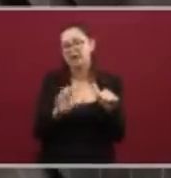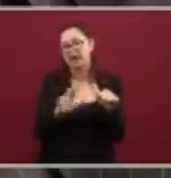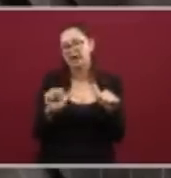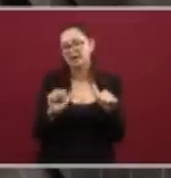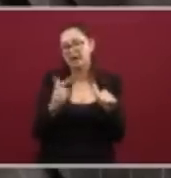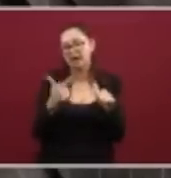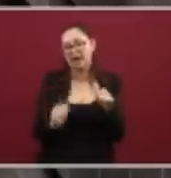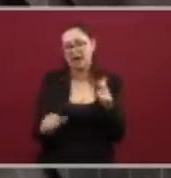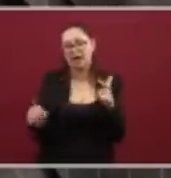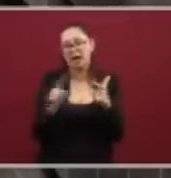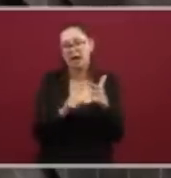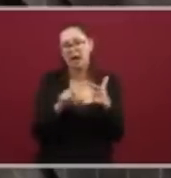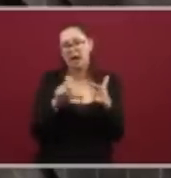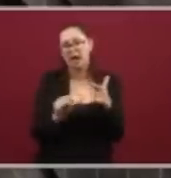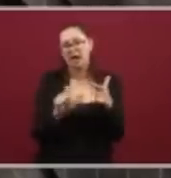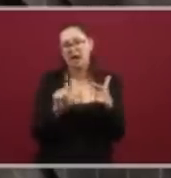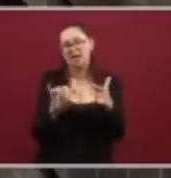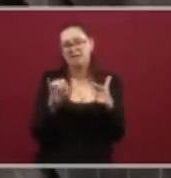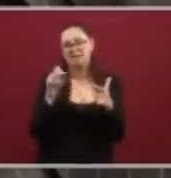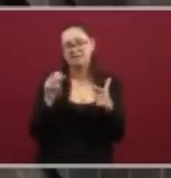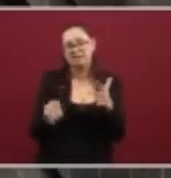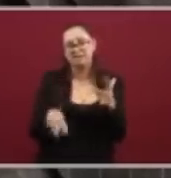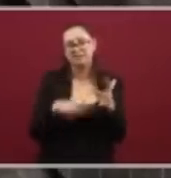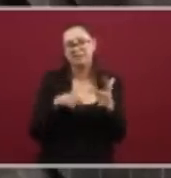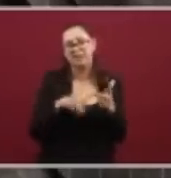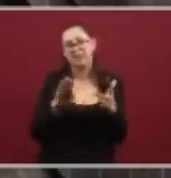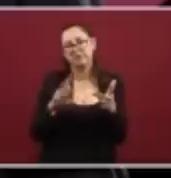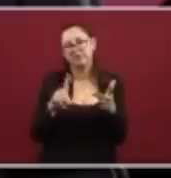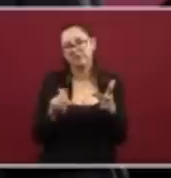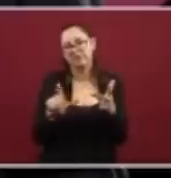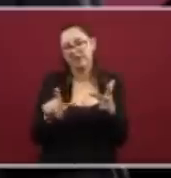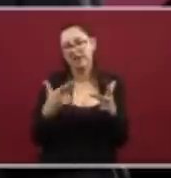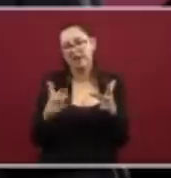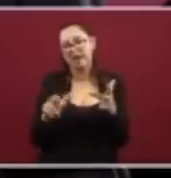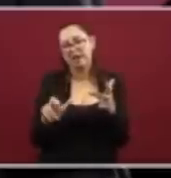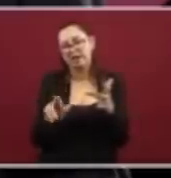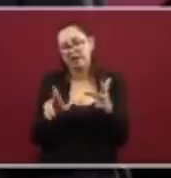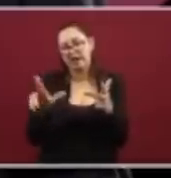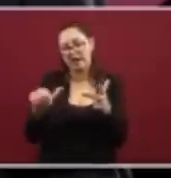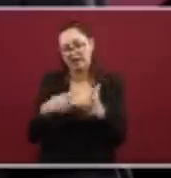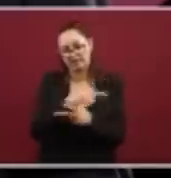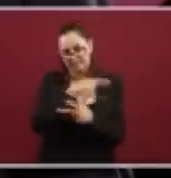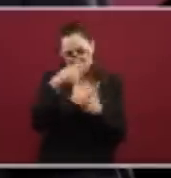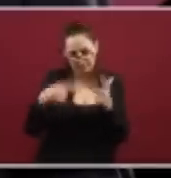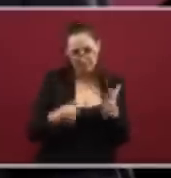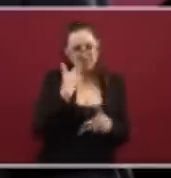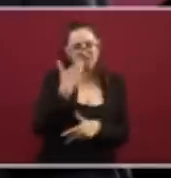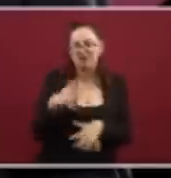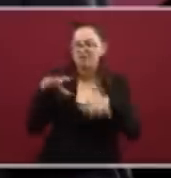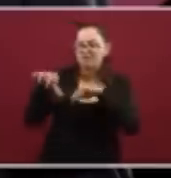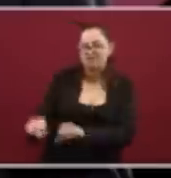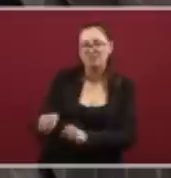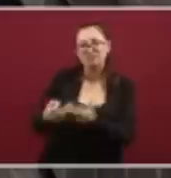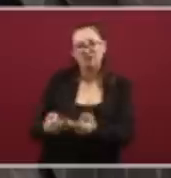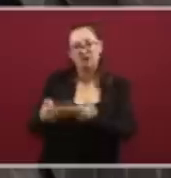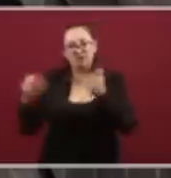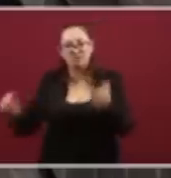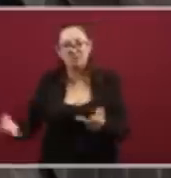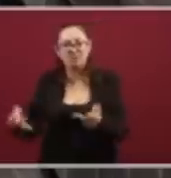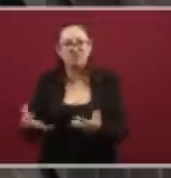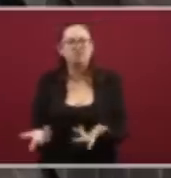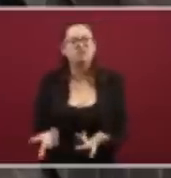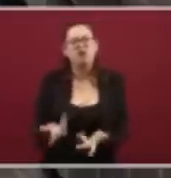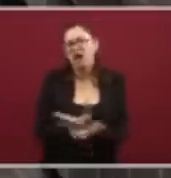fidel herrera que va a ser el gobierno federal para no solo que no sólo se quede la situación en